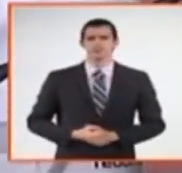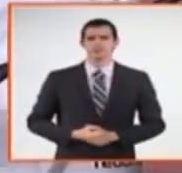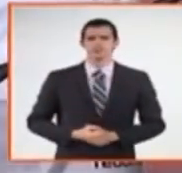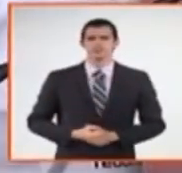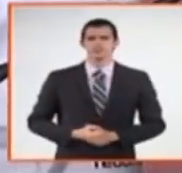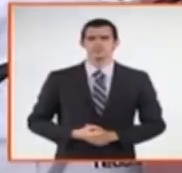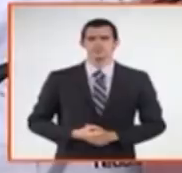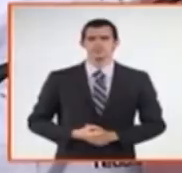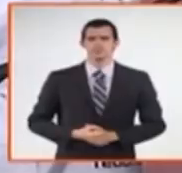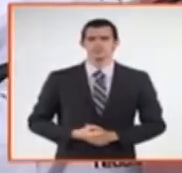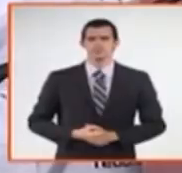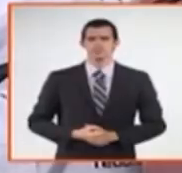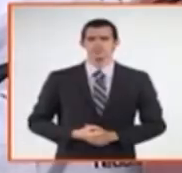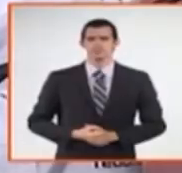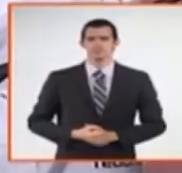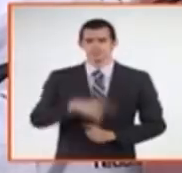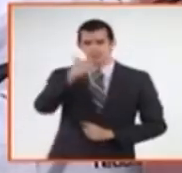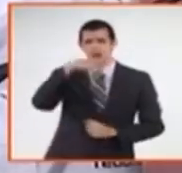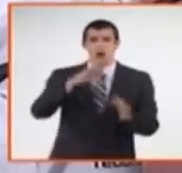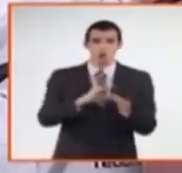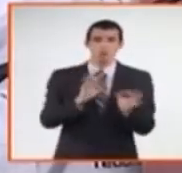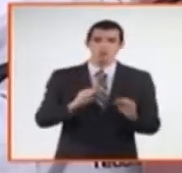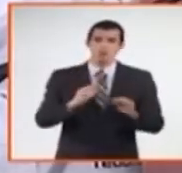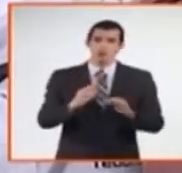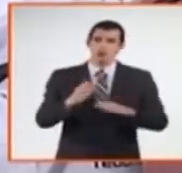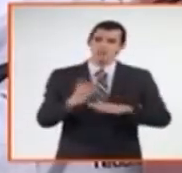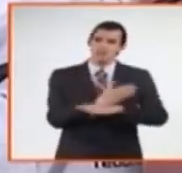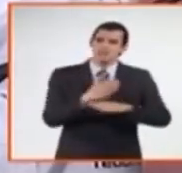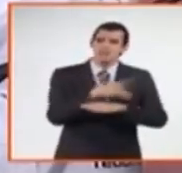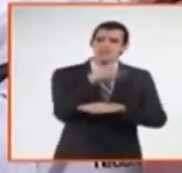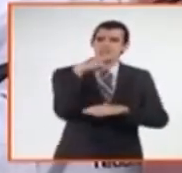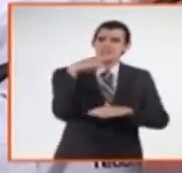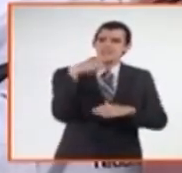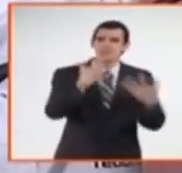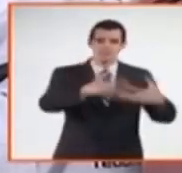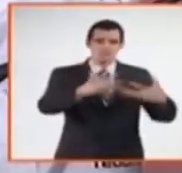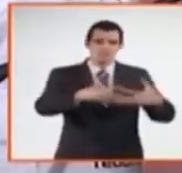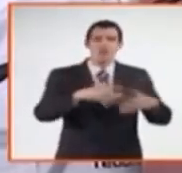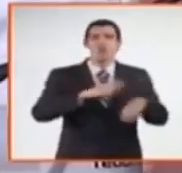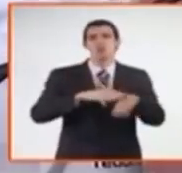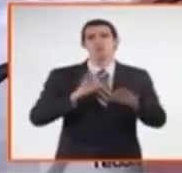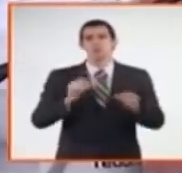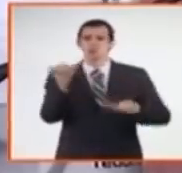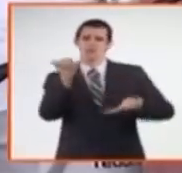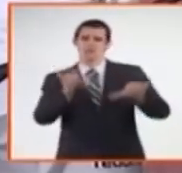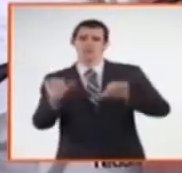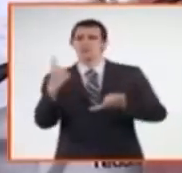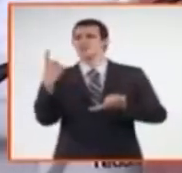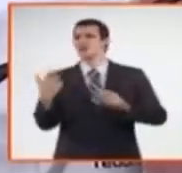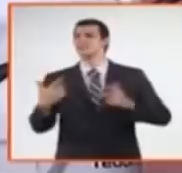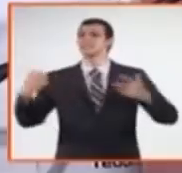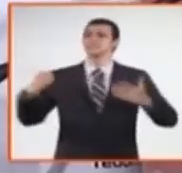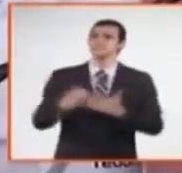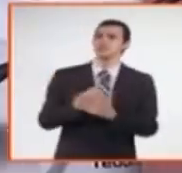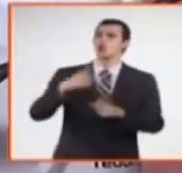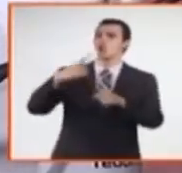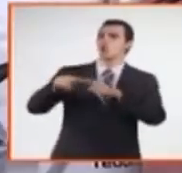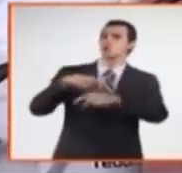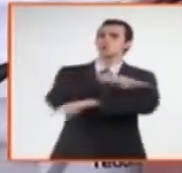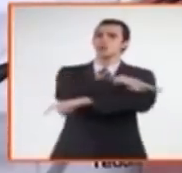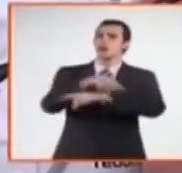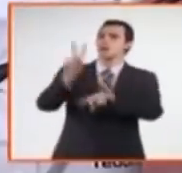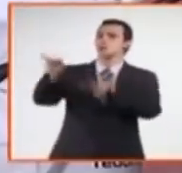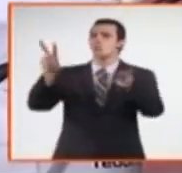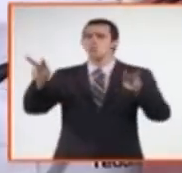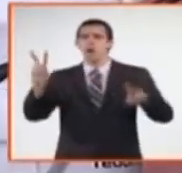pasa en casi todos los medicamentos entonces nos encarece nos demora